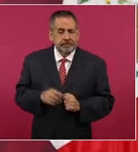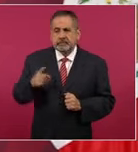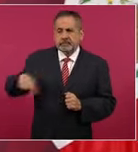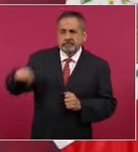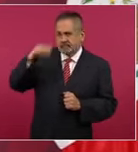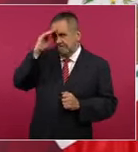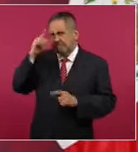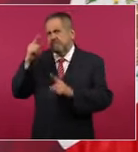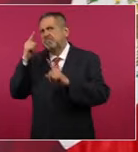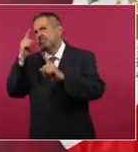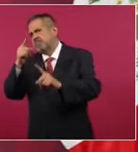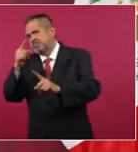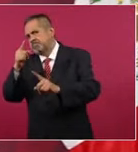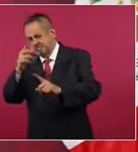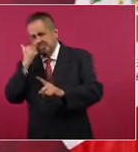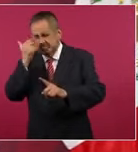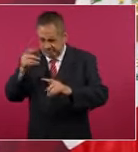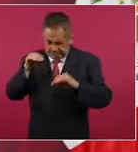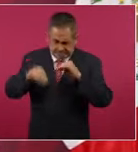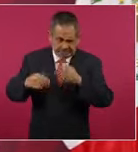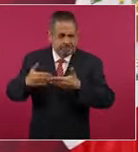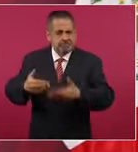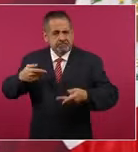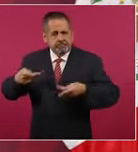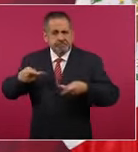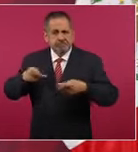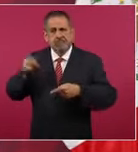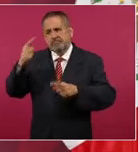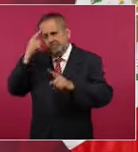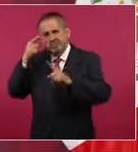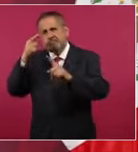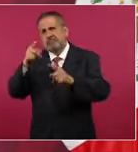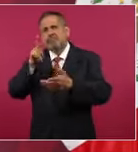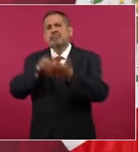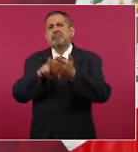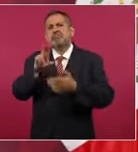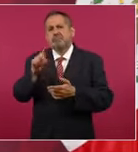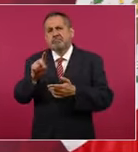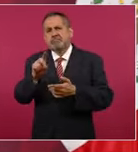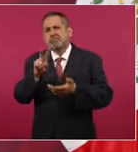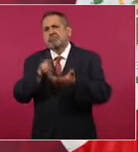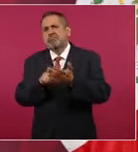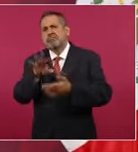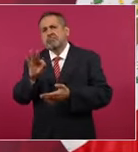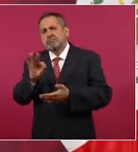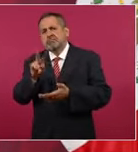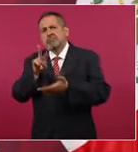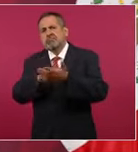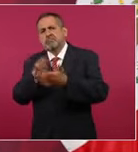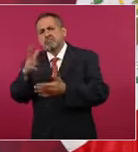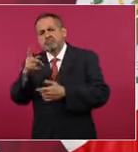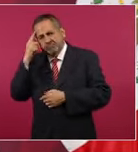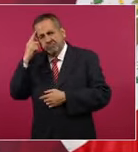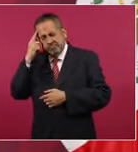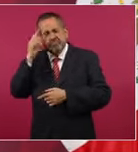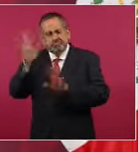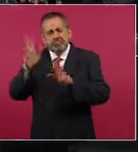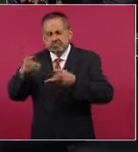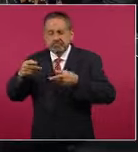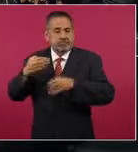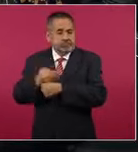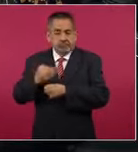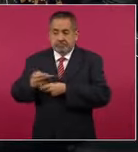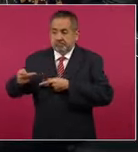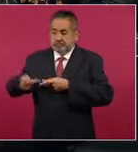lograr en el 2030, en el 40, en el 50. Y aquí